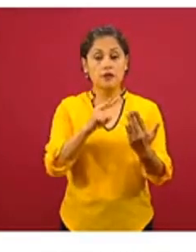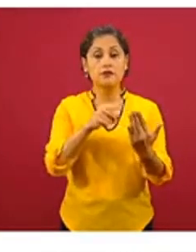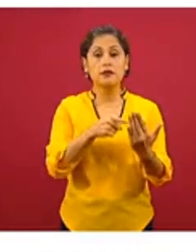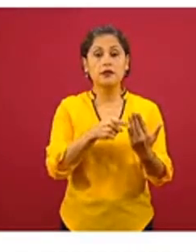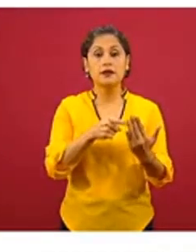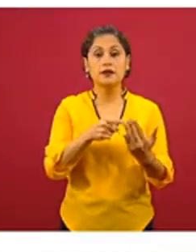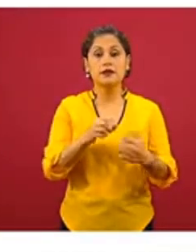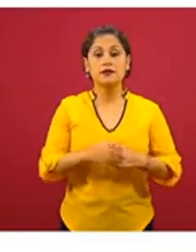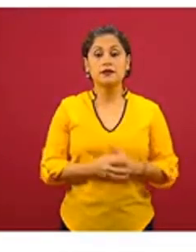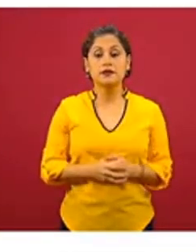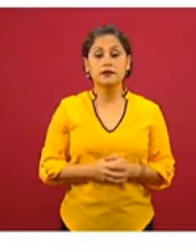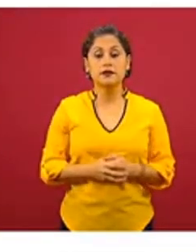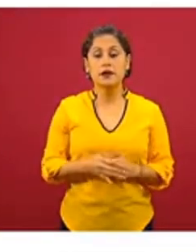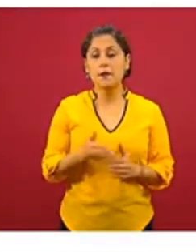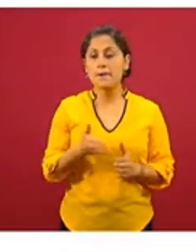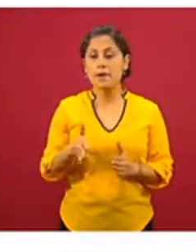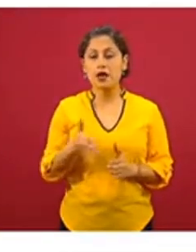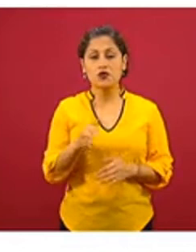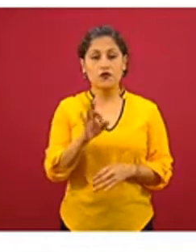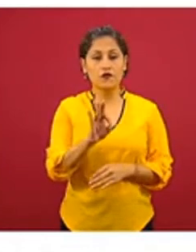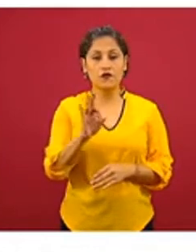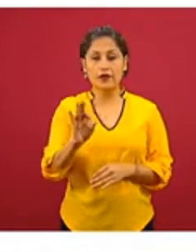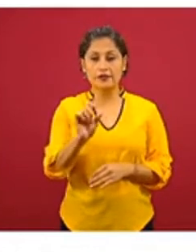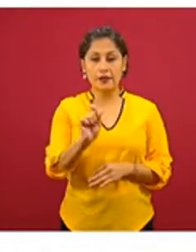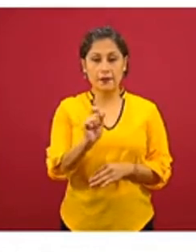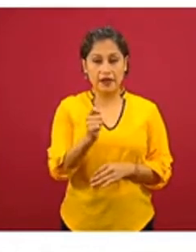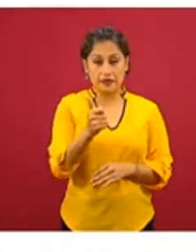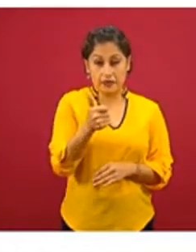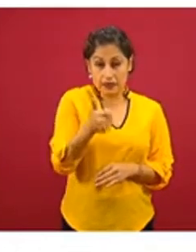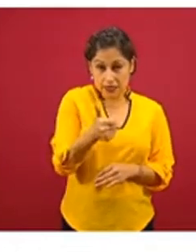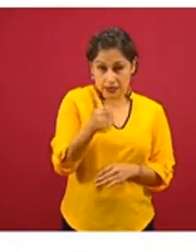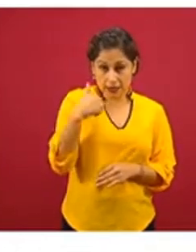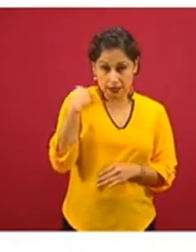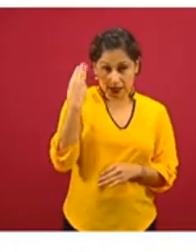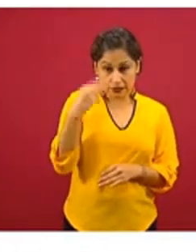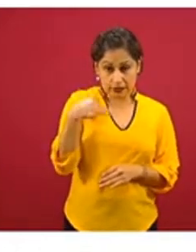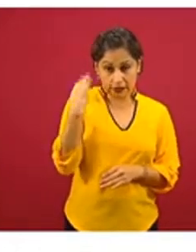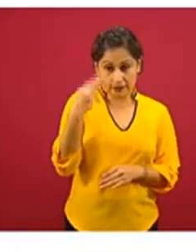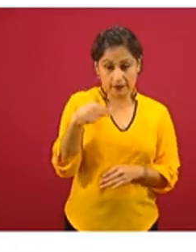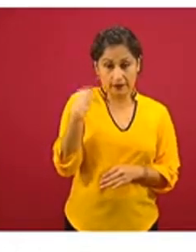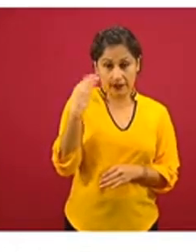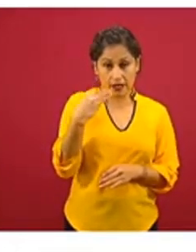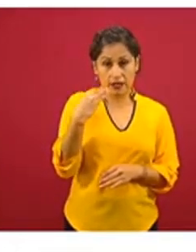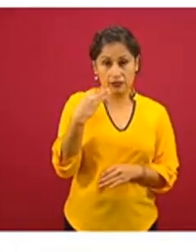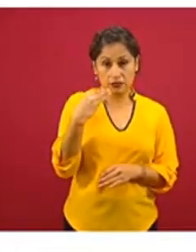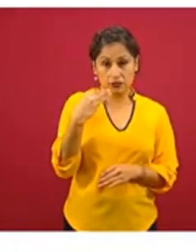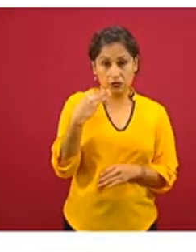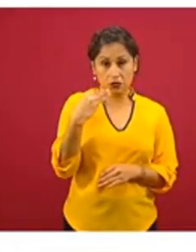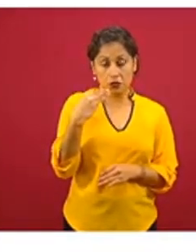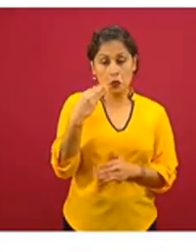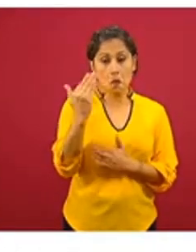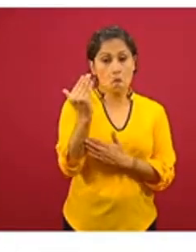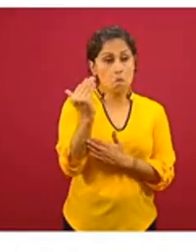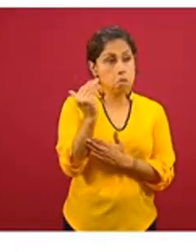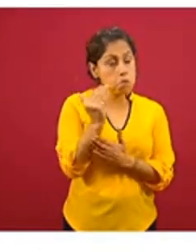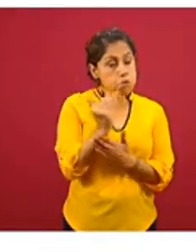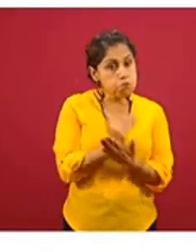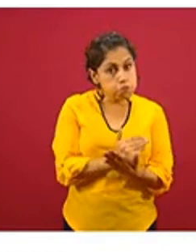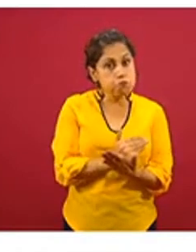el 26 más o menos de marzo tienen una movilidad menor